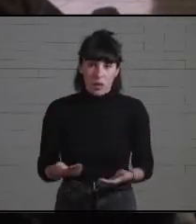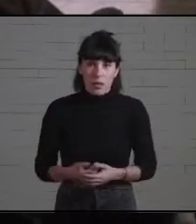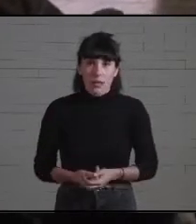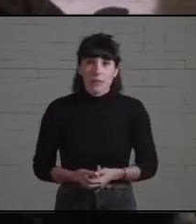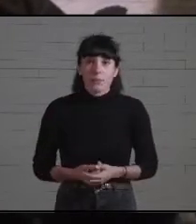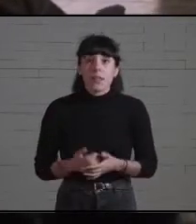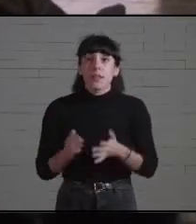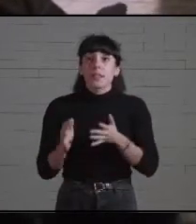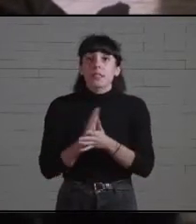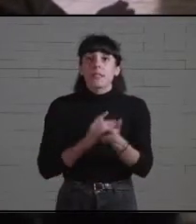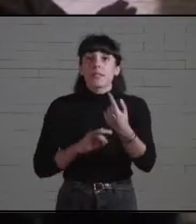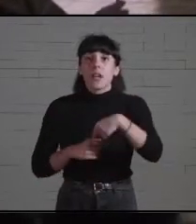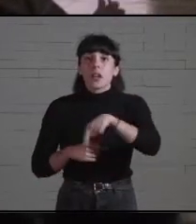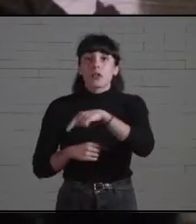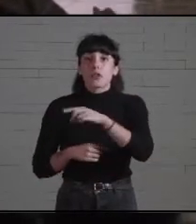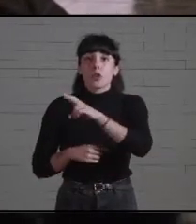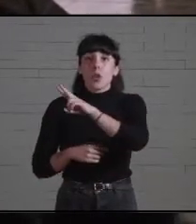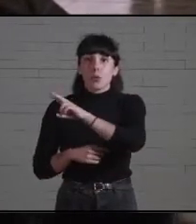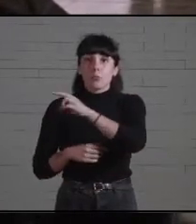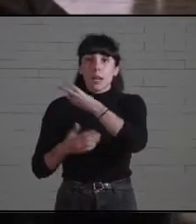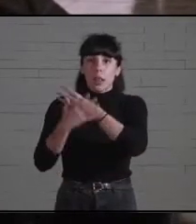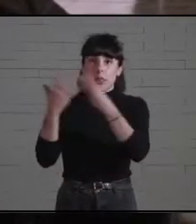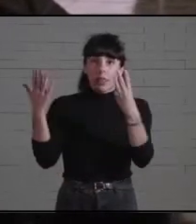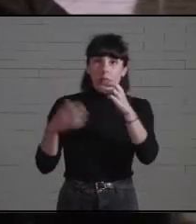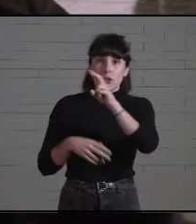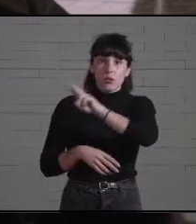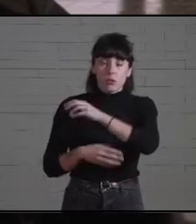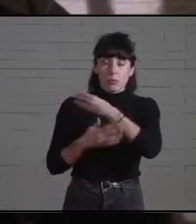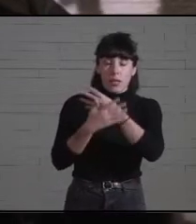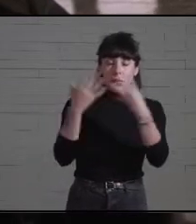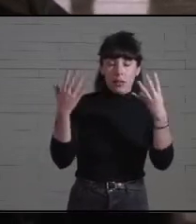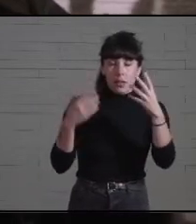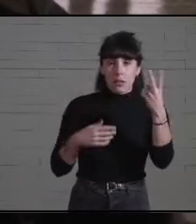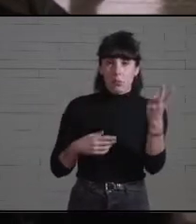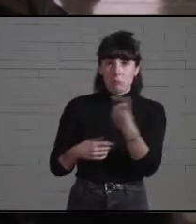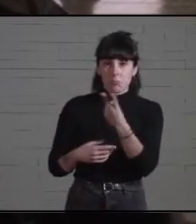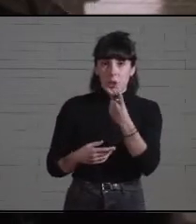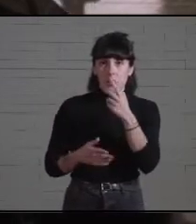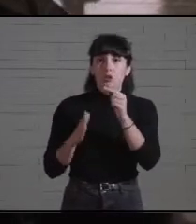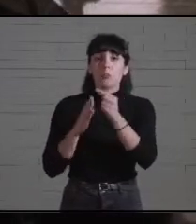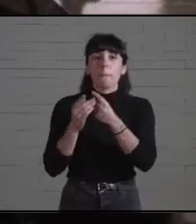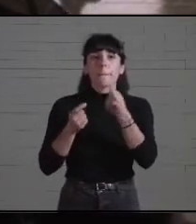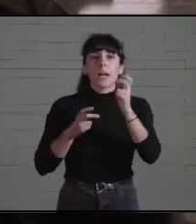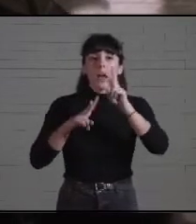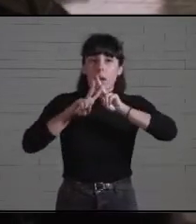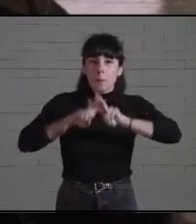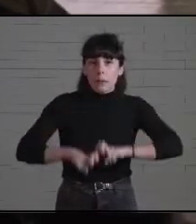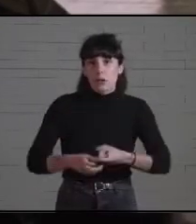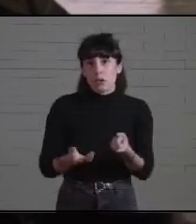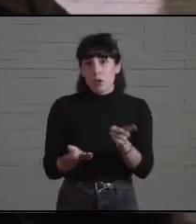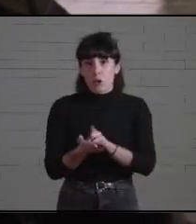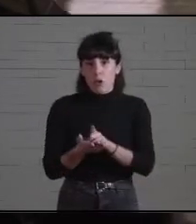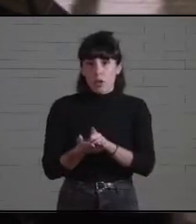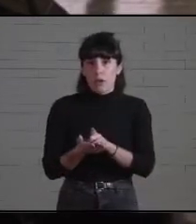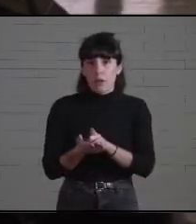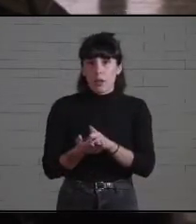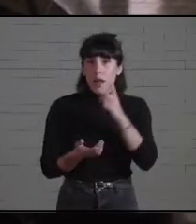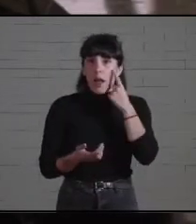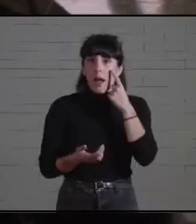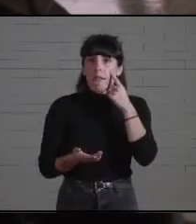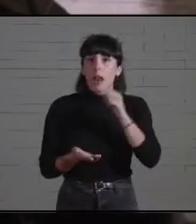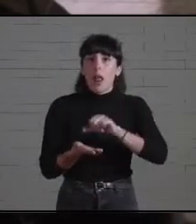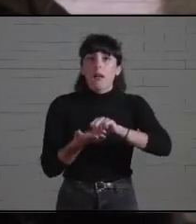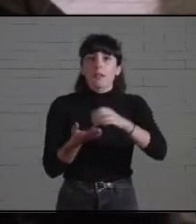Tenemos datos para el 2018 y 2019, hemos medido otra vez el gasto estandarizado por habitante. ¿Y dónde